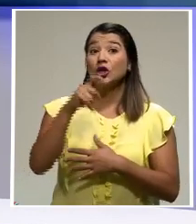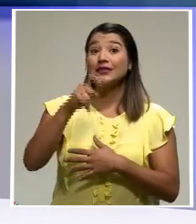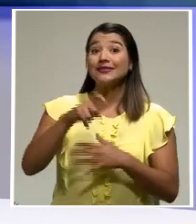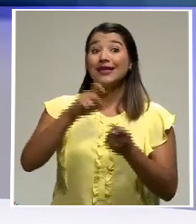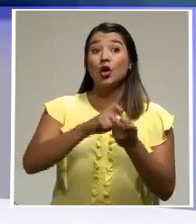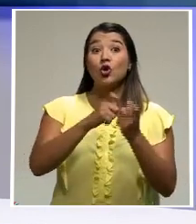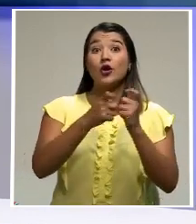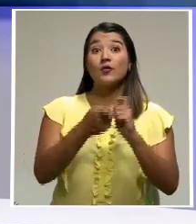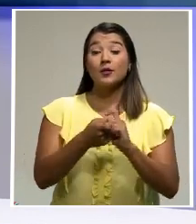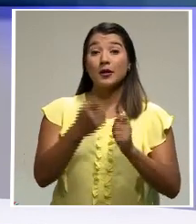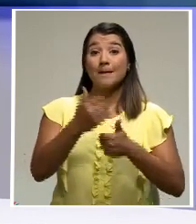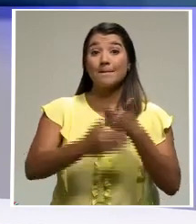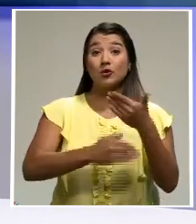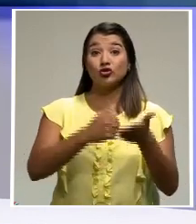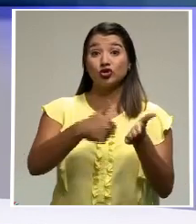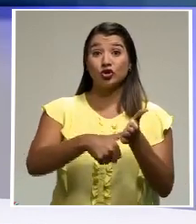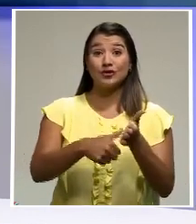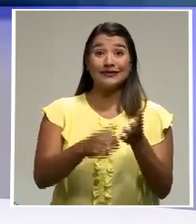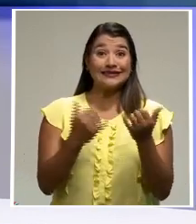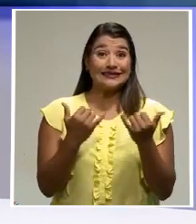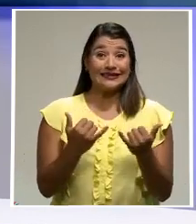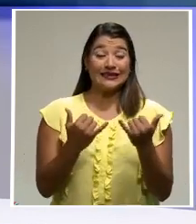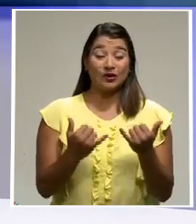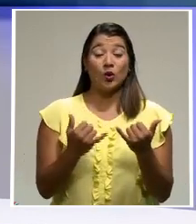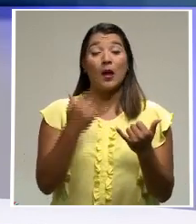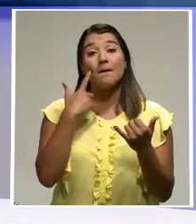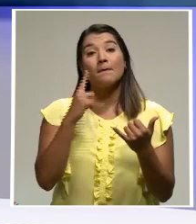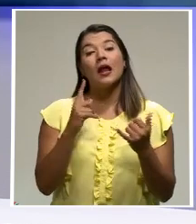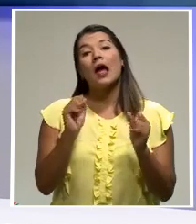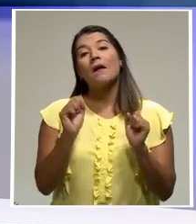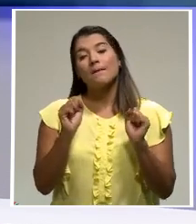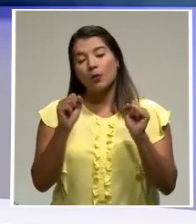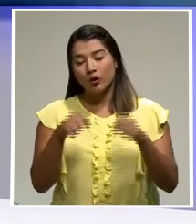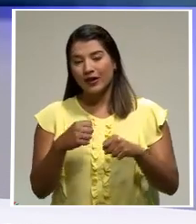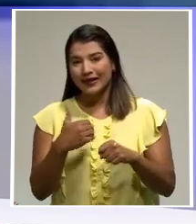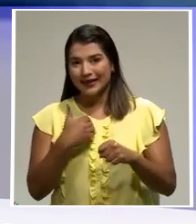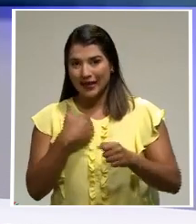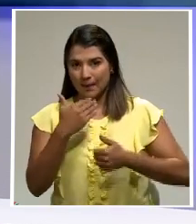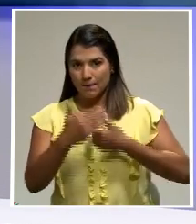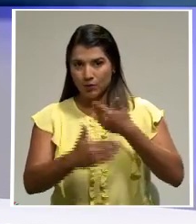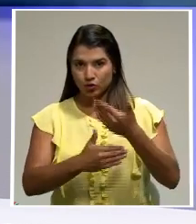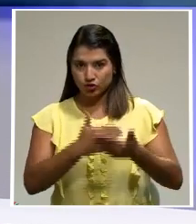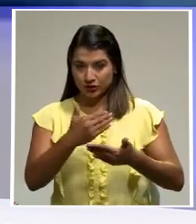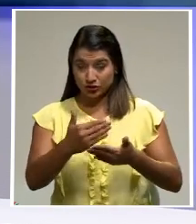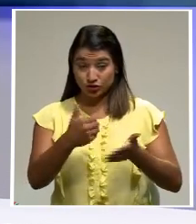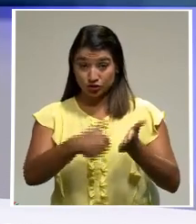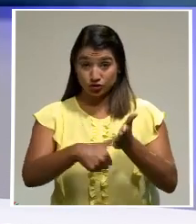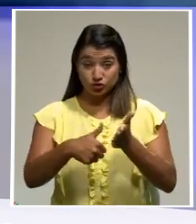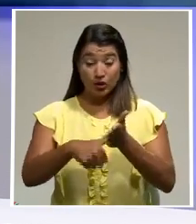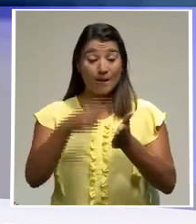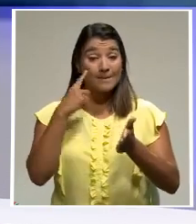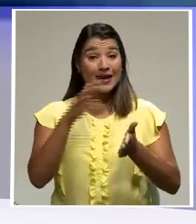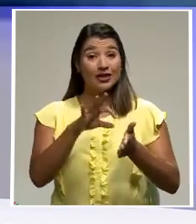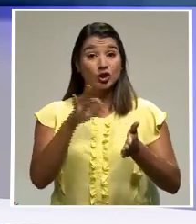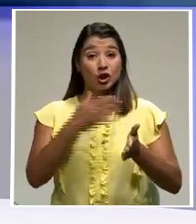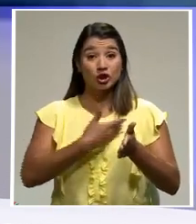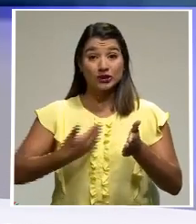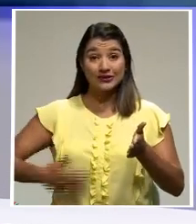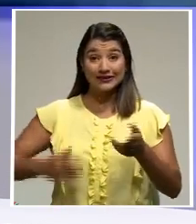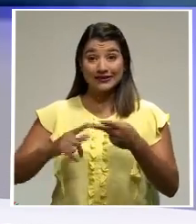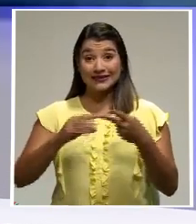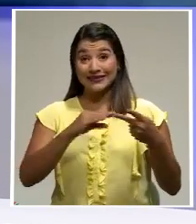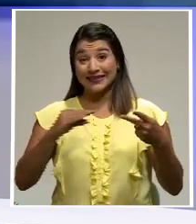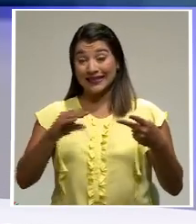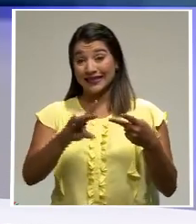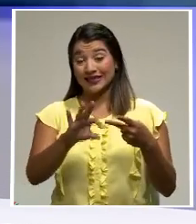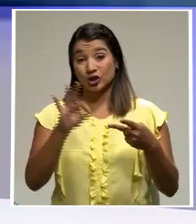electoral urgente que garantice las elecciones presidenciales y legislativas del próximo noviembre que